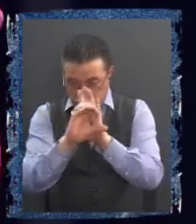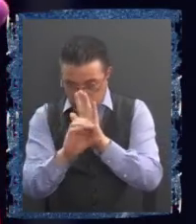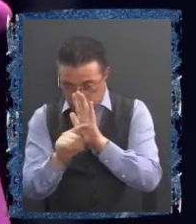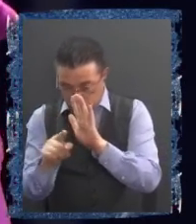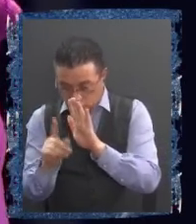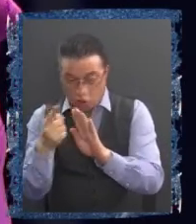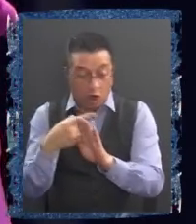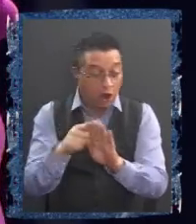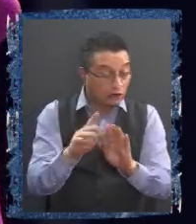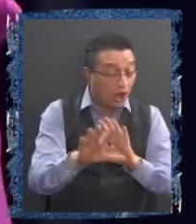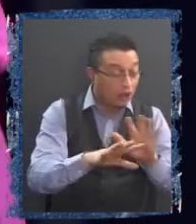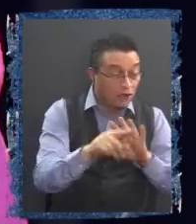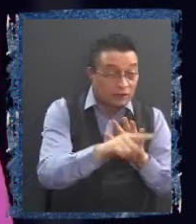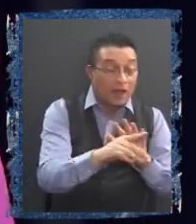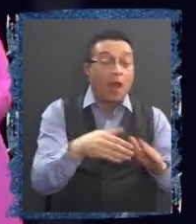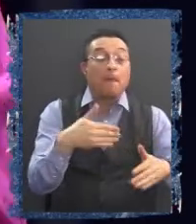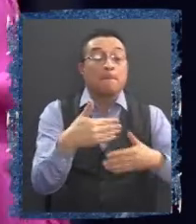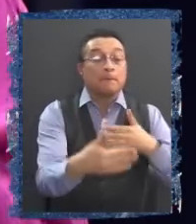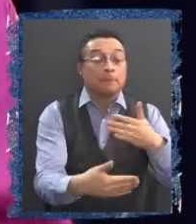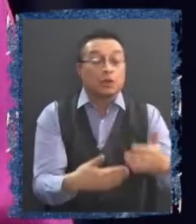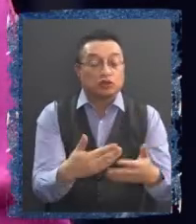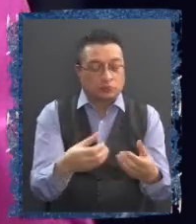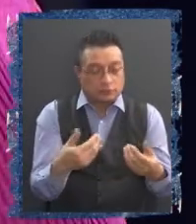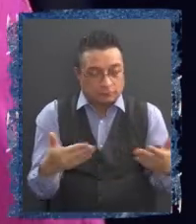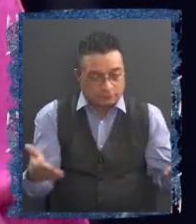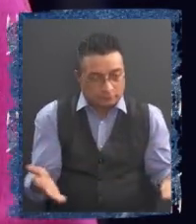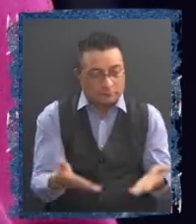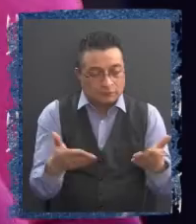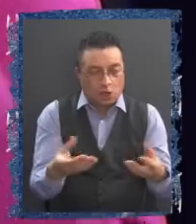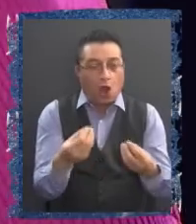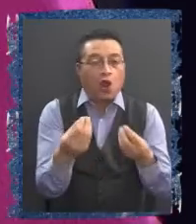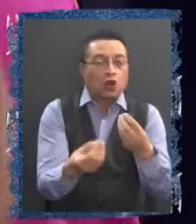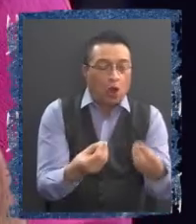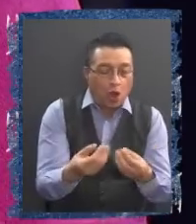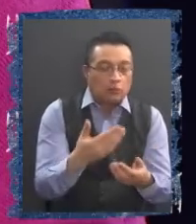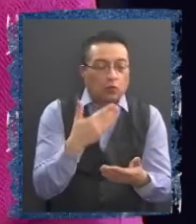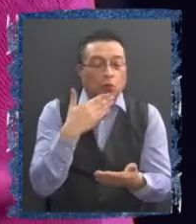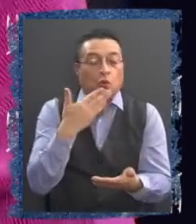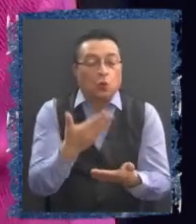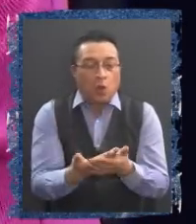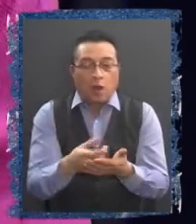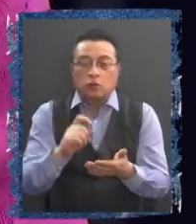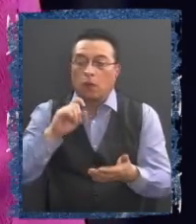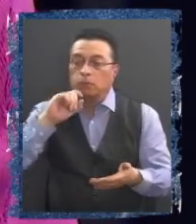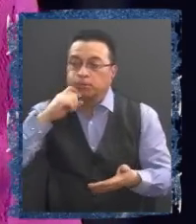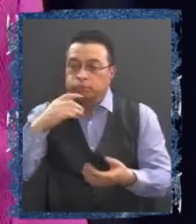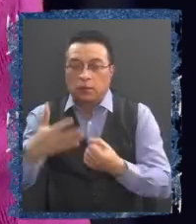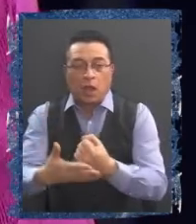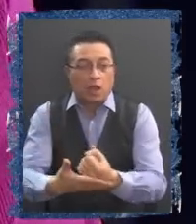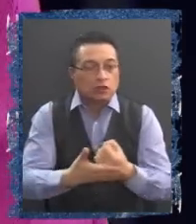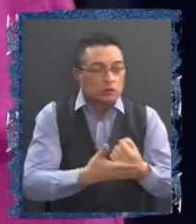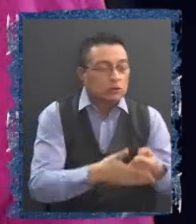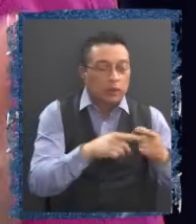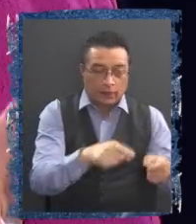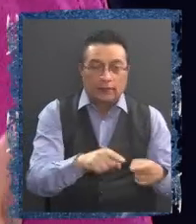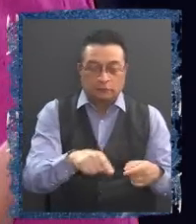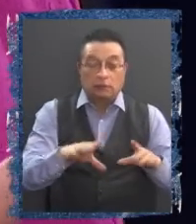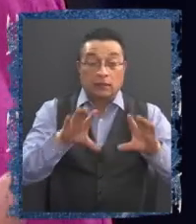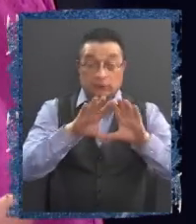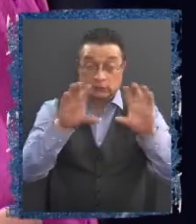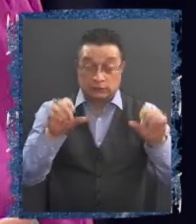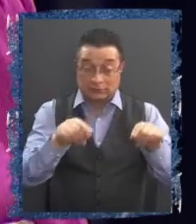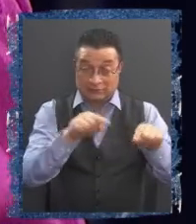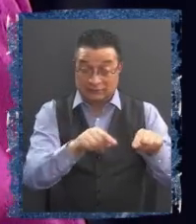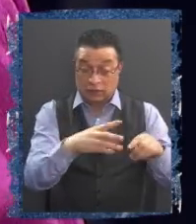son los procesos que van a ir generando los cómo, los cuándo, los con quiénes, porque eso no es un tema que lo pueda